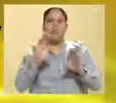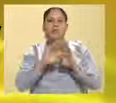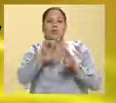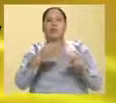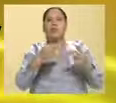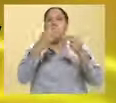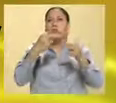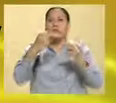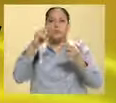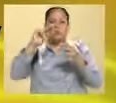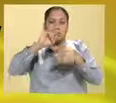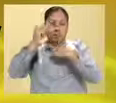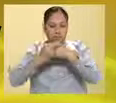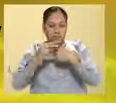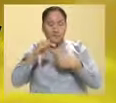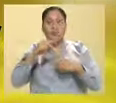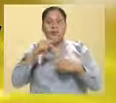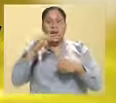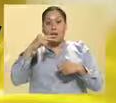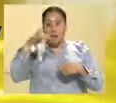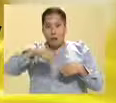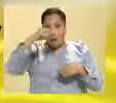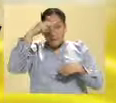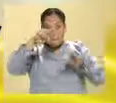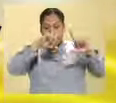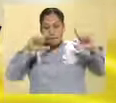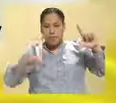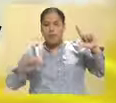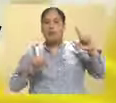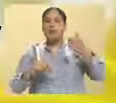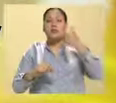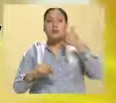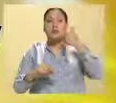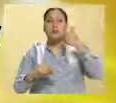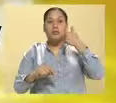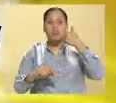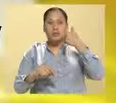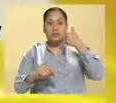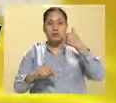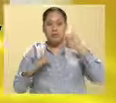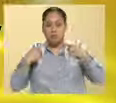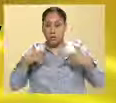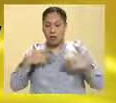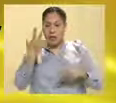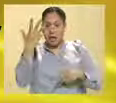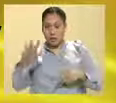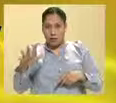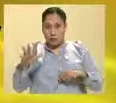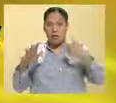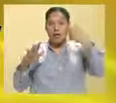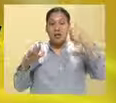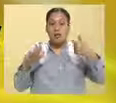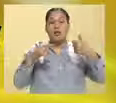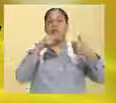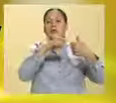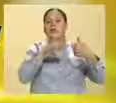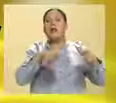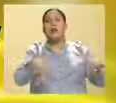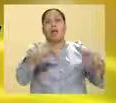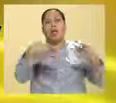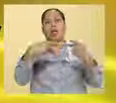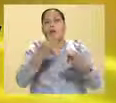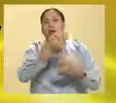de Comercio, en México, 6 de cada 10 personas trabajan en